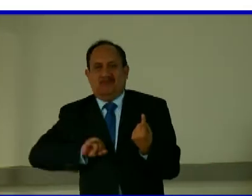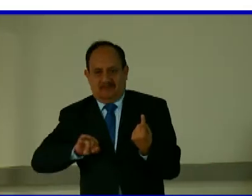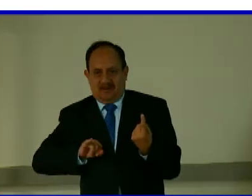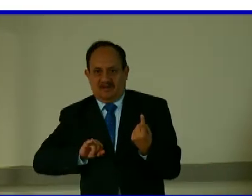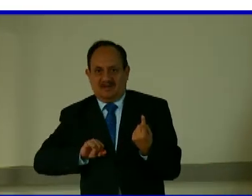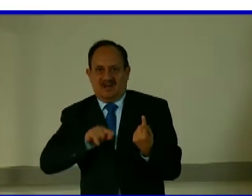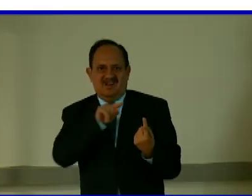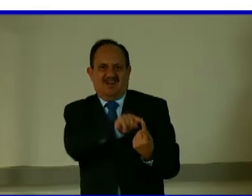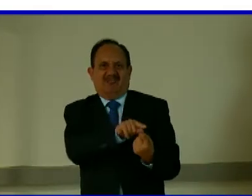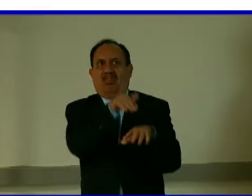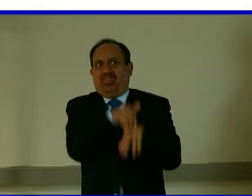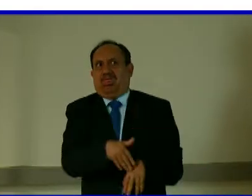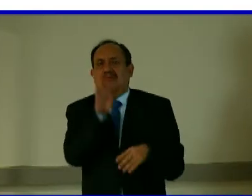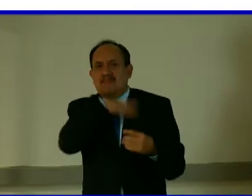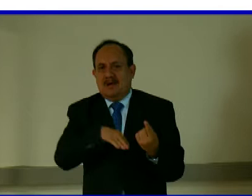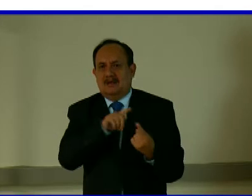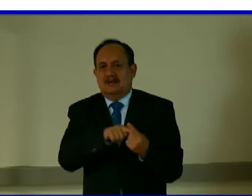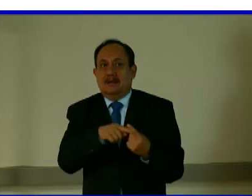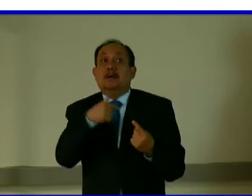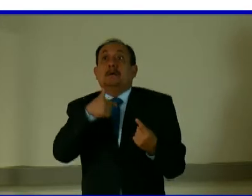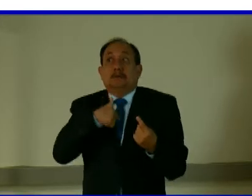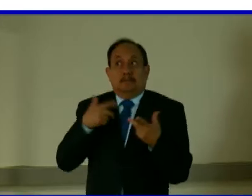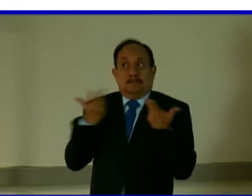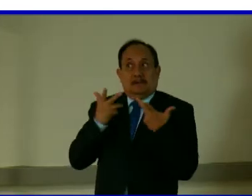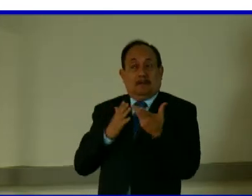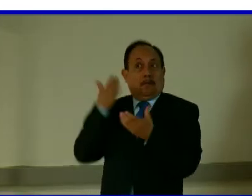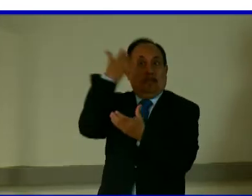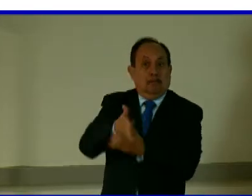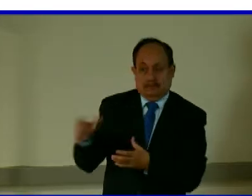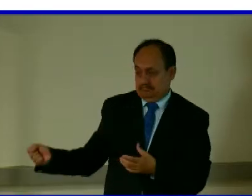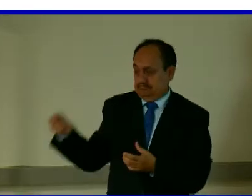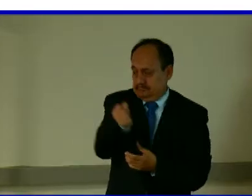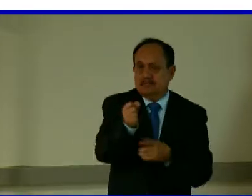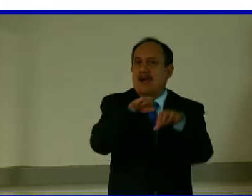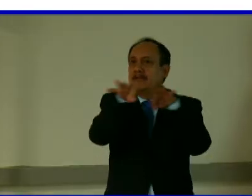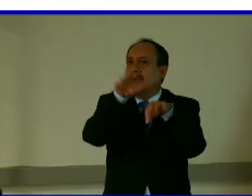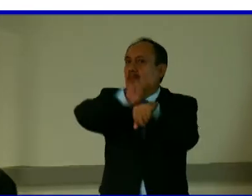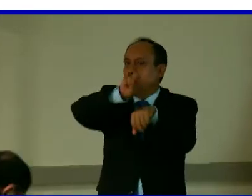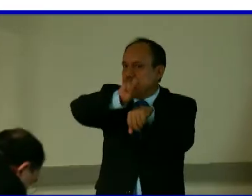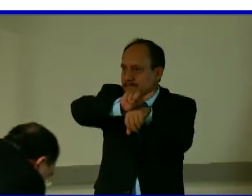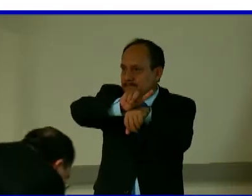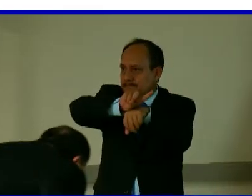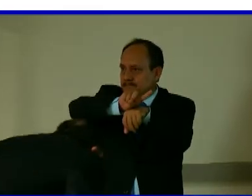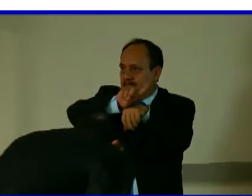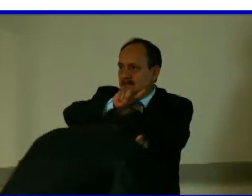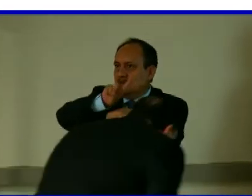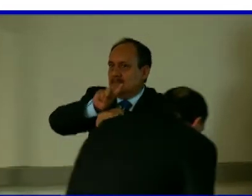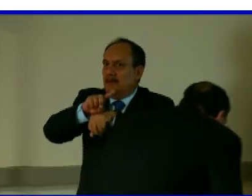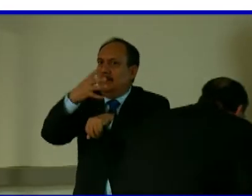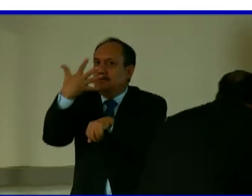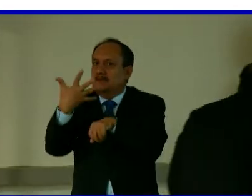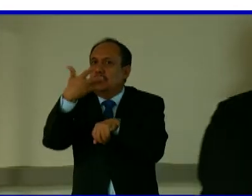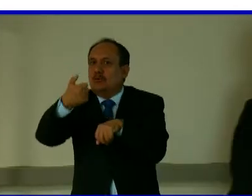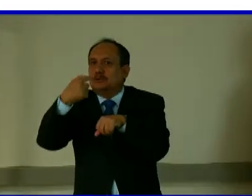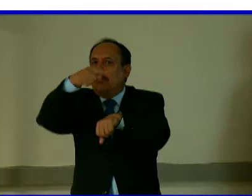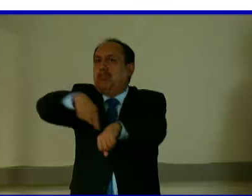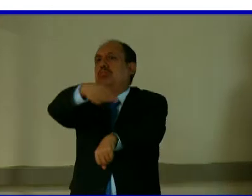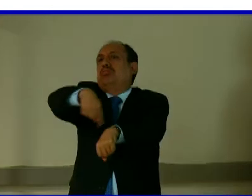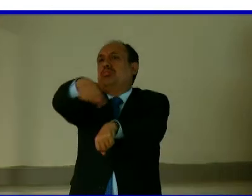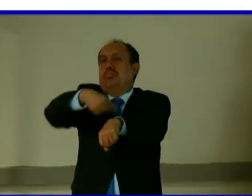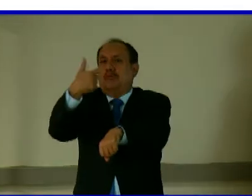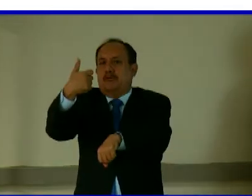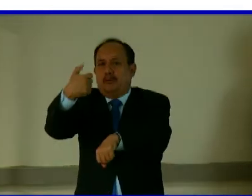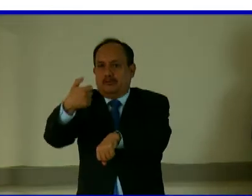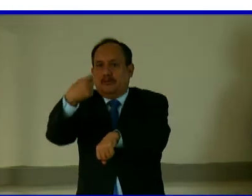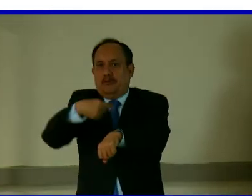mala actitud. Bueno, si a mí me hicieran ir a trabajar todos los días por 5 o 6 horas,